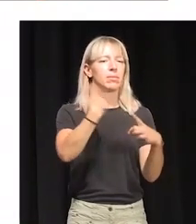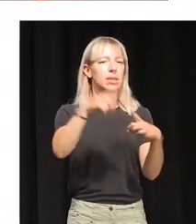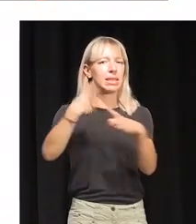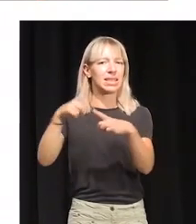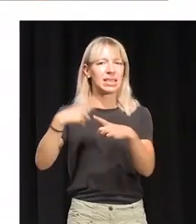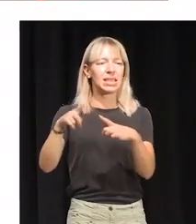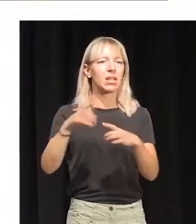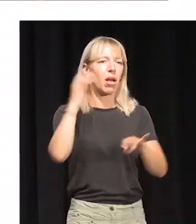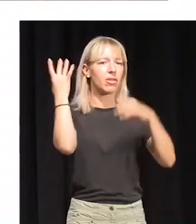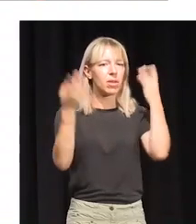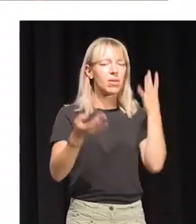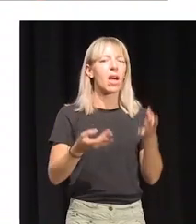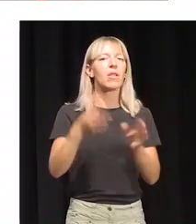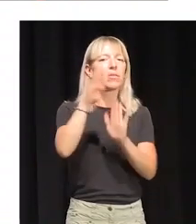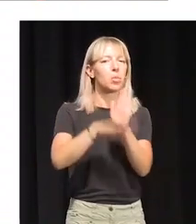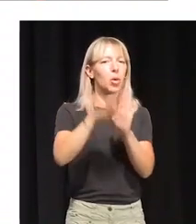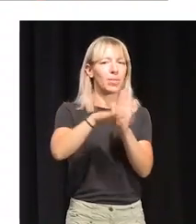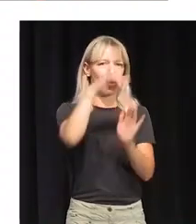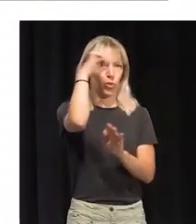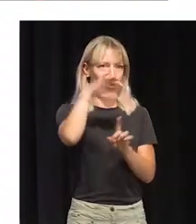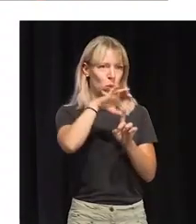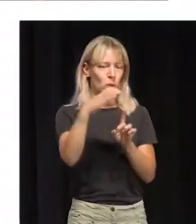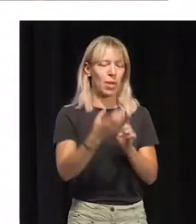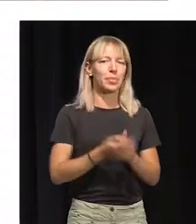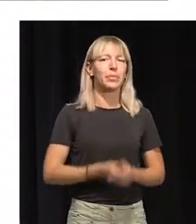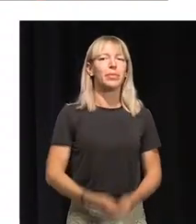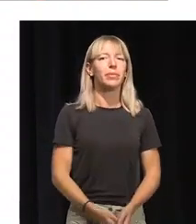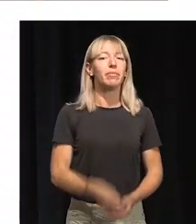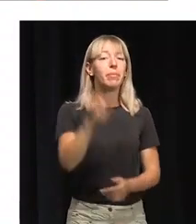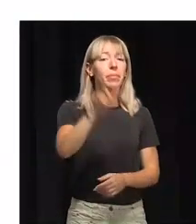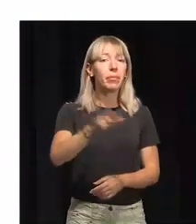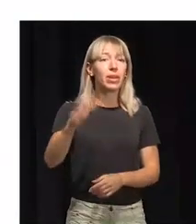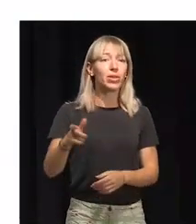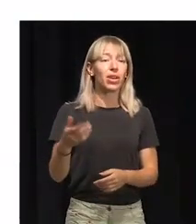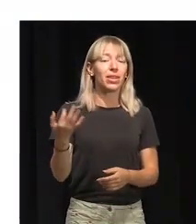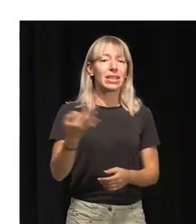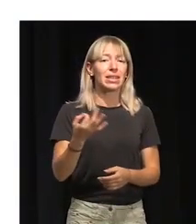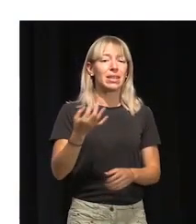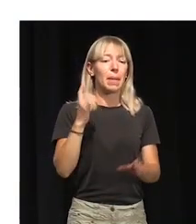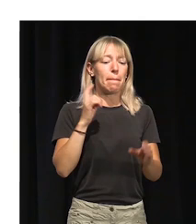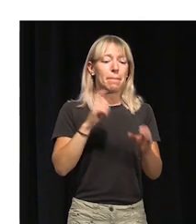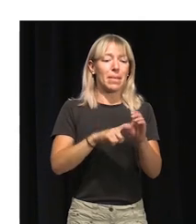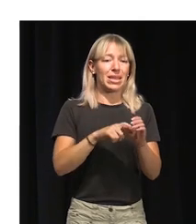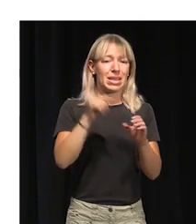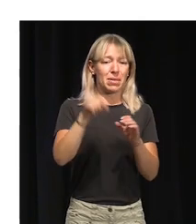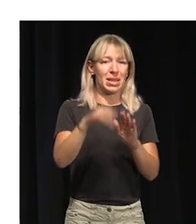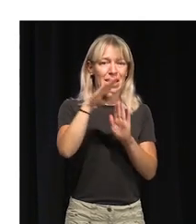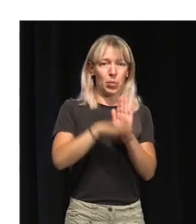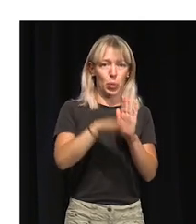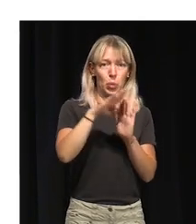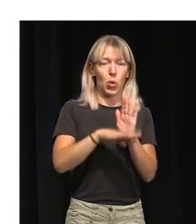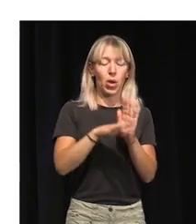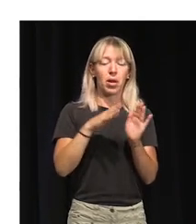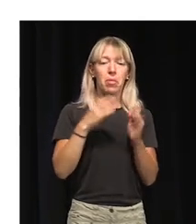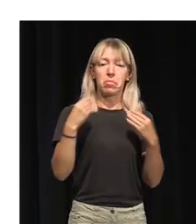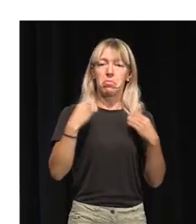distintas actividades y programaciones culturales. Personas para las que participar en este programa y